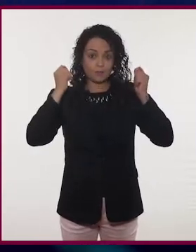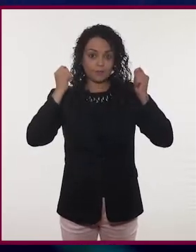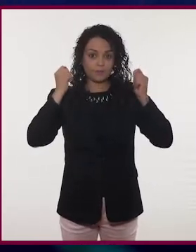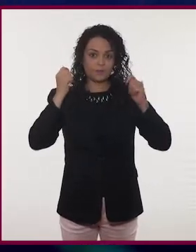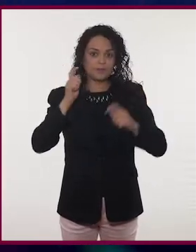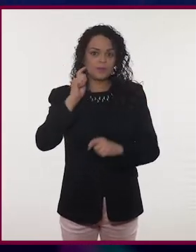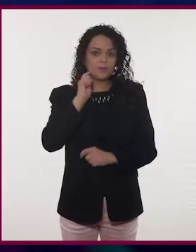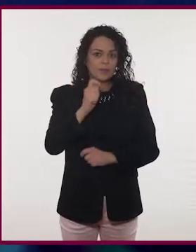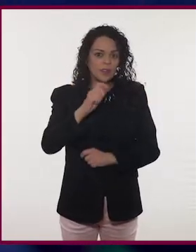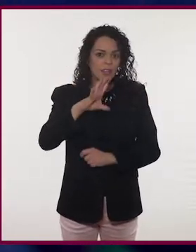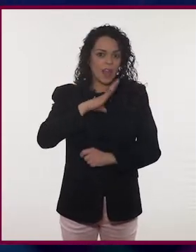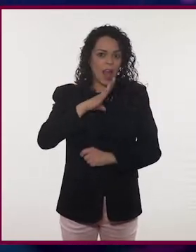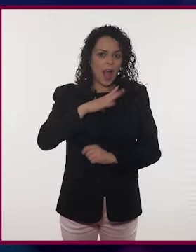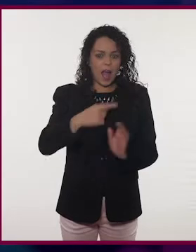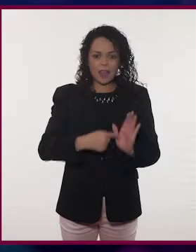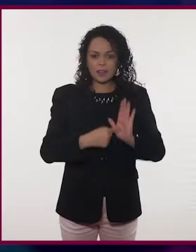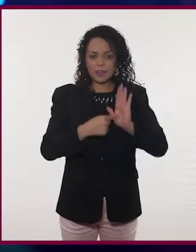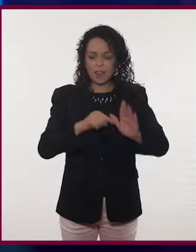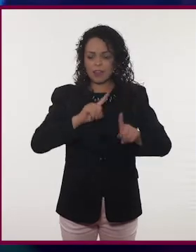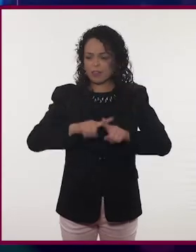donde se ofrecen actividades